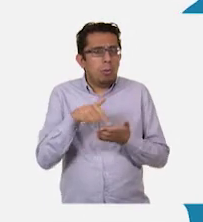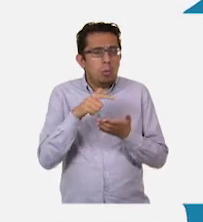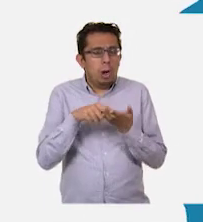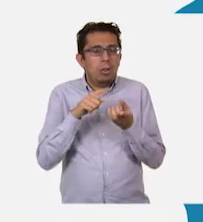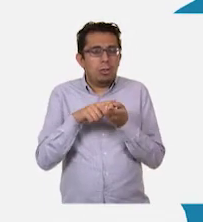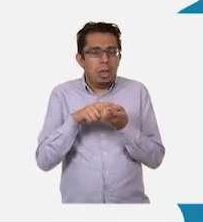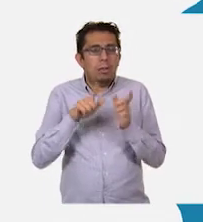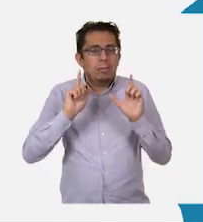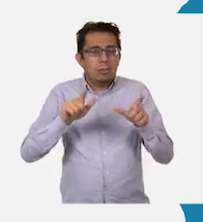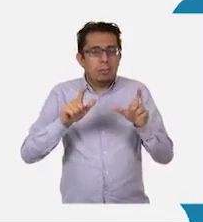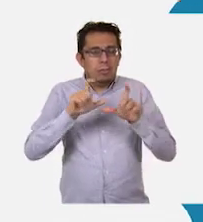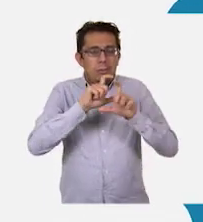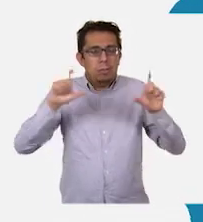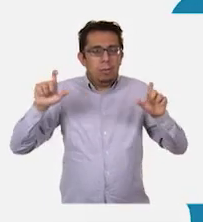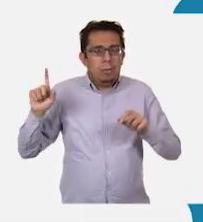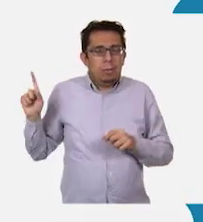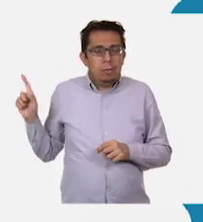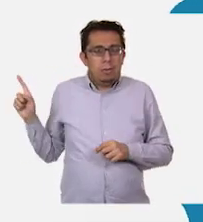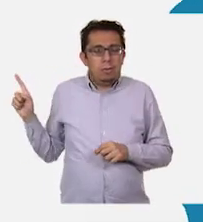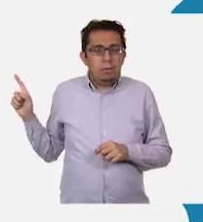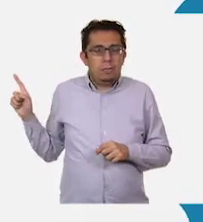página